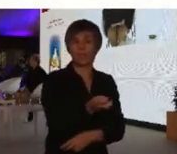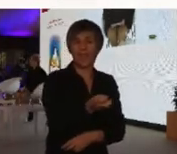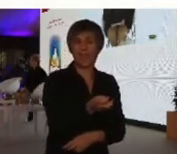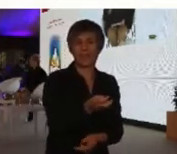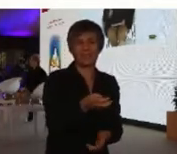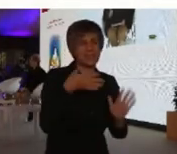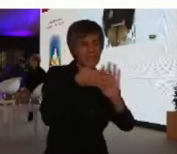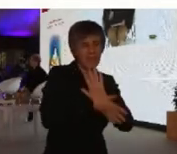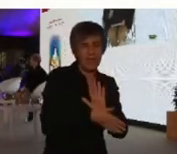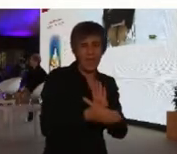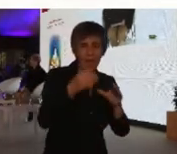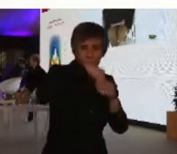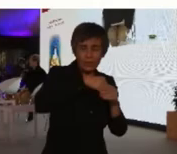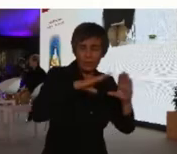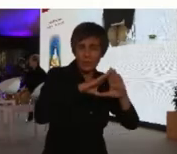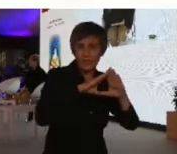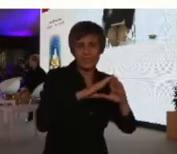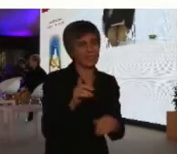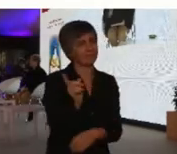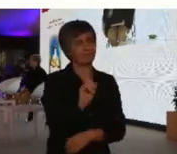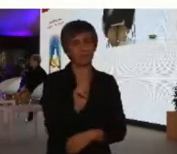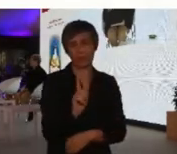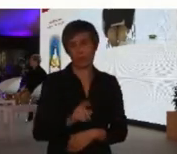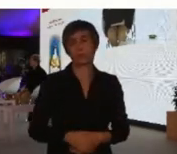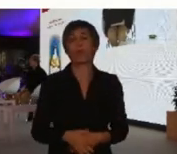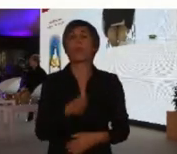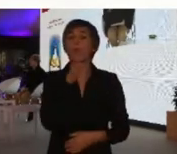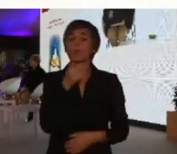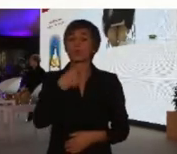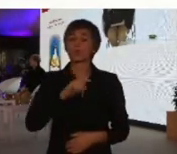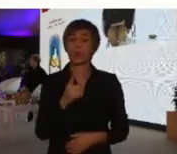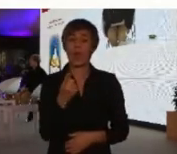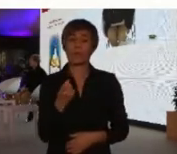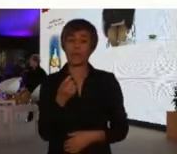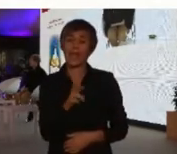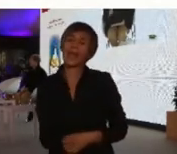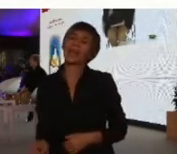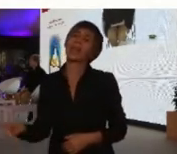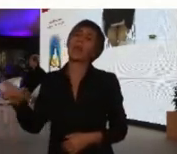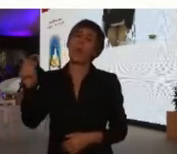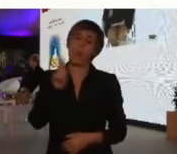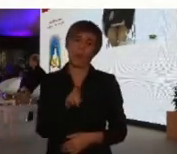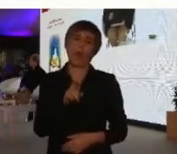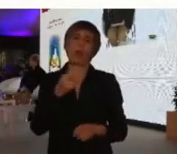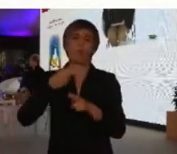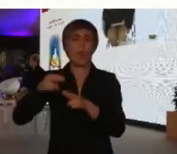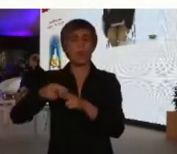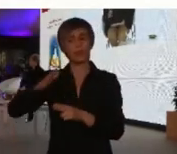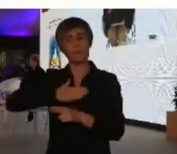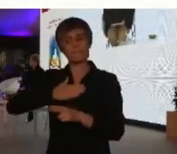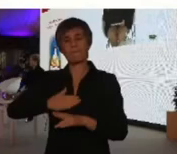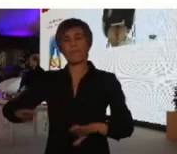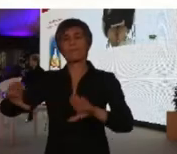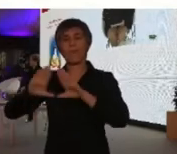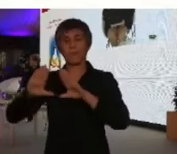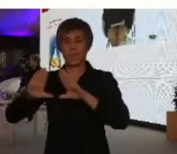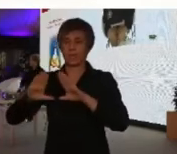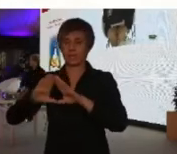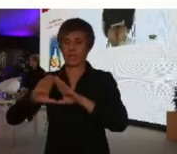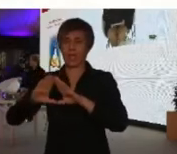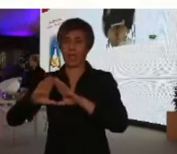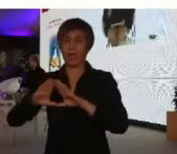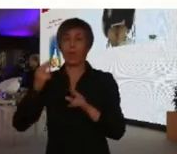La necesidad de recuperar lo que significan las políticas feministas. Las políticas feministas